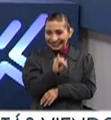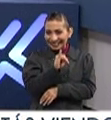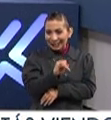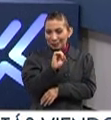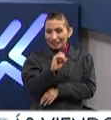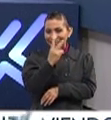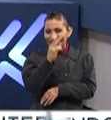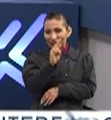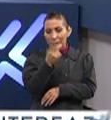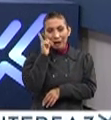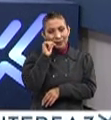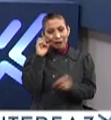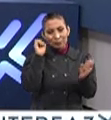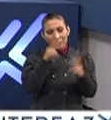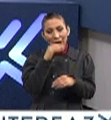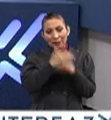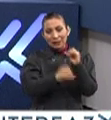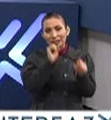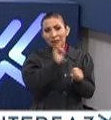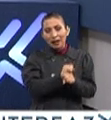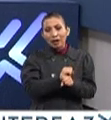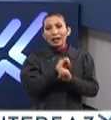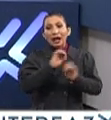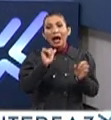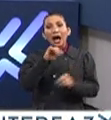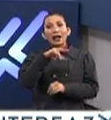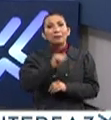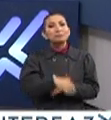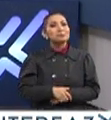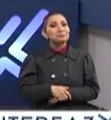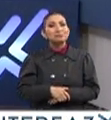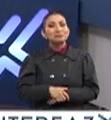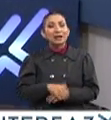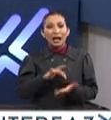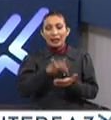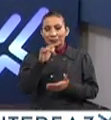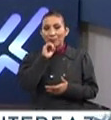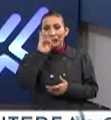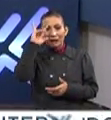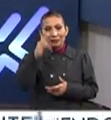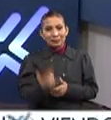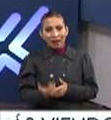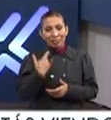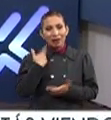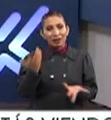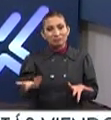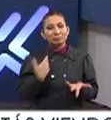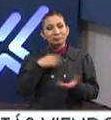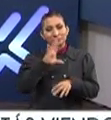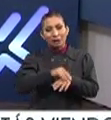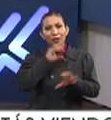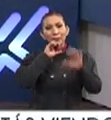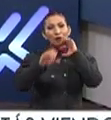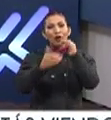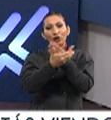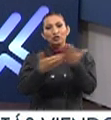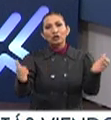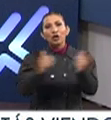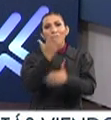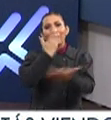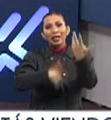Jueves 22 de mañana. Nos vemos mañana para cerrar semana y por supuesto, Ana Cris. Así es, gracias también a Griselda Yebra, que nos permitió